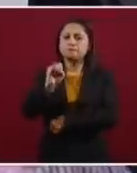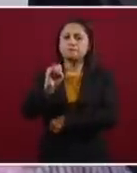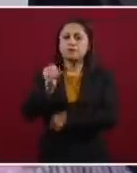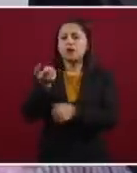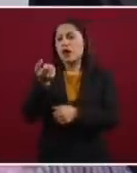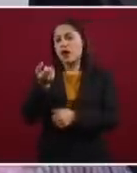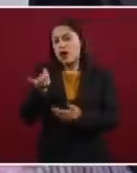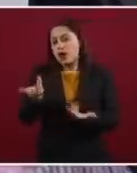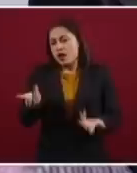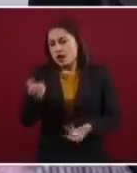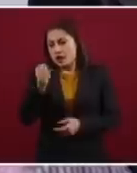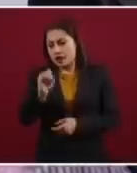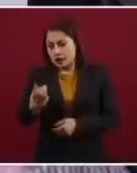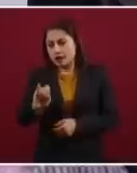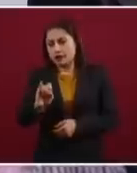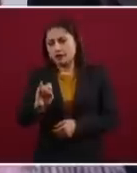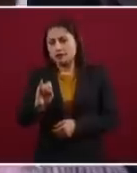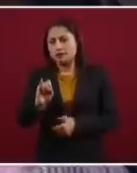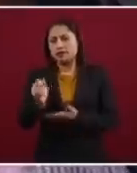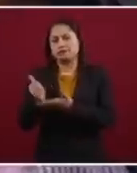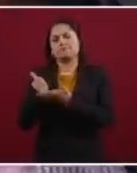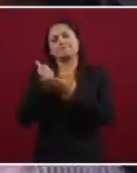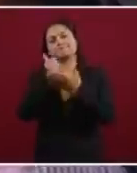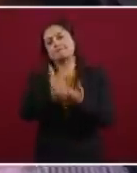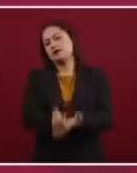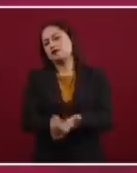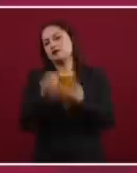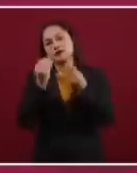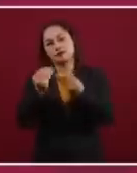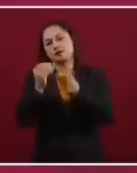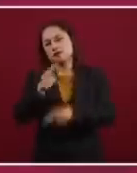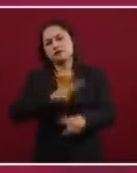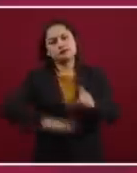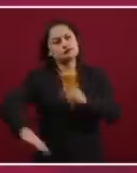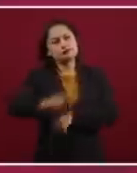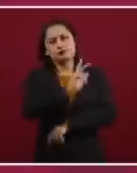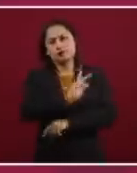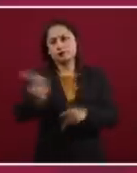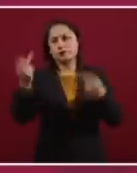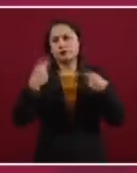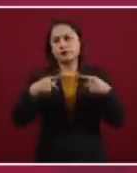también te ayudan mucho a los ciudadanos